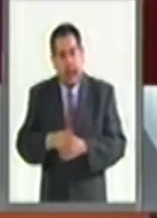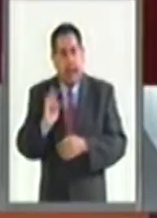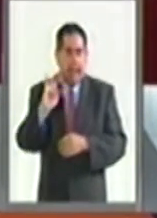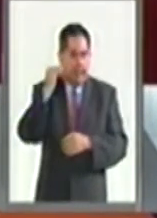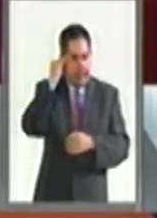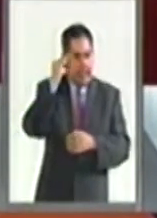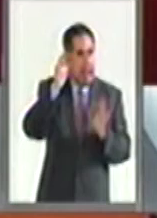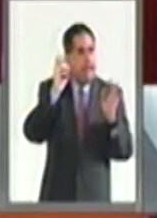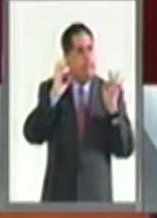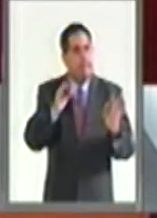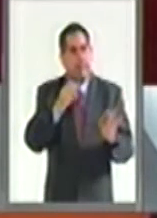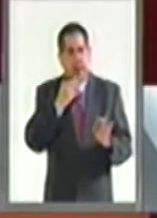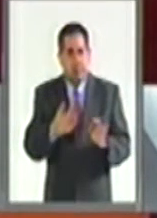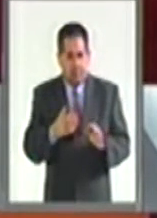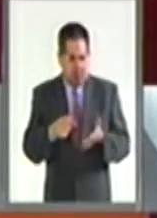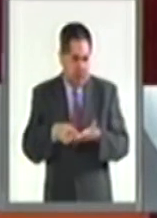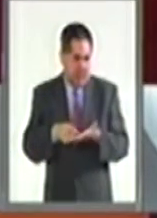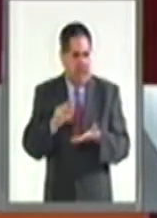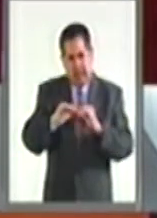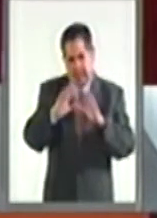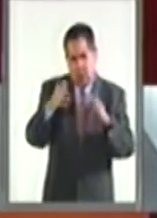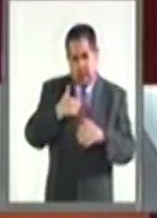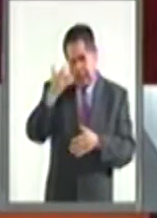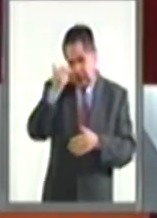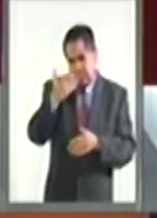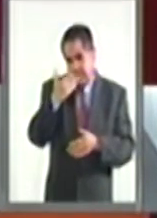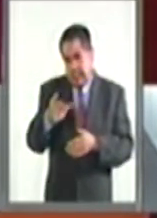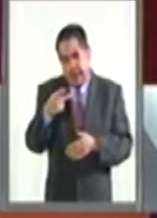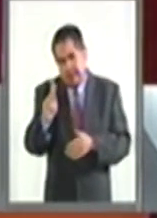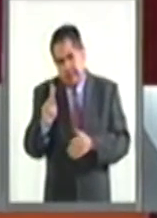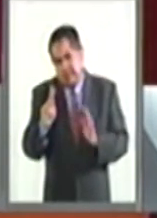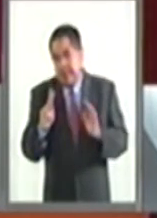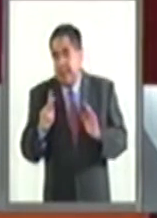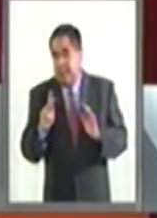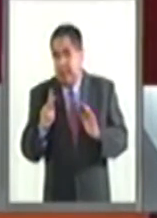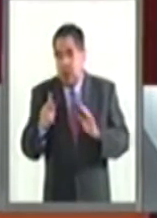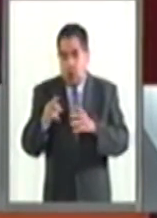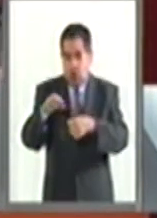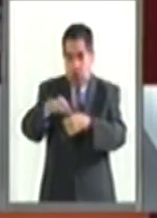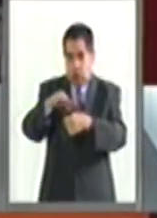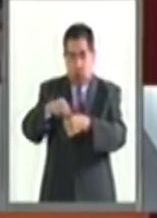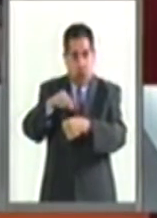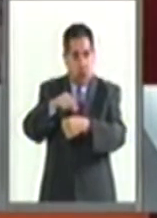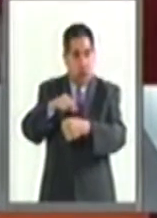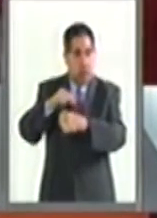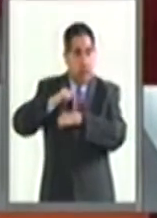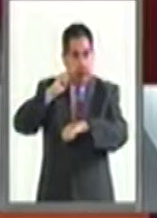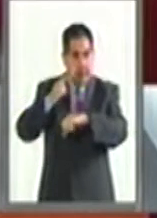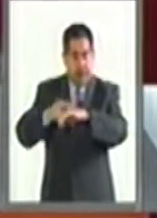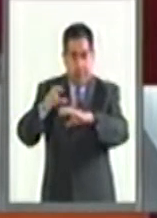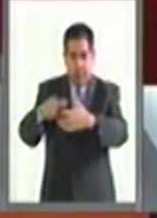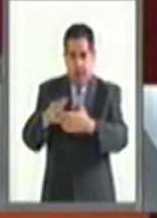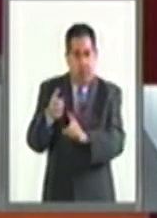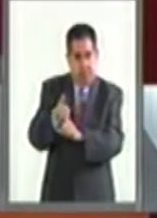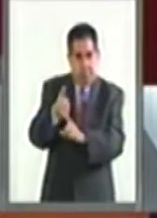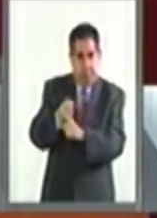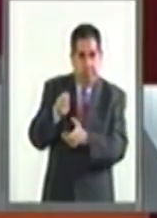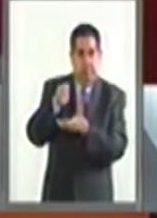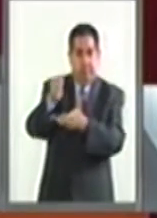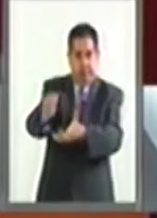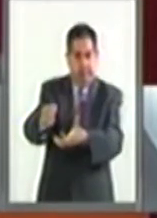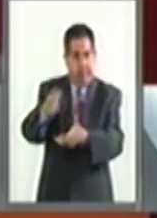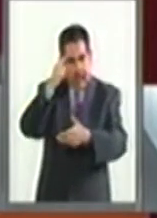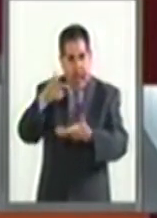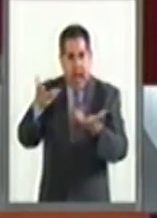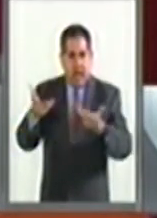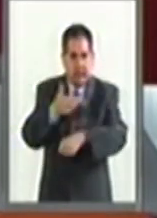ideal, no se puede estar en contra de dicha reforma. Los órganos electorales deben gozar de autonomía financiera